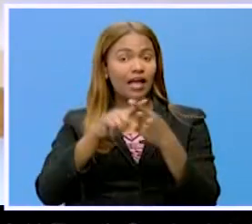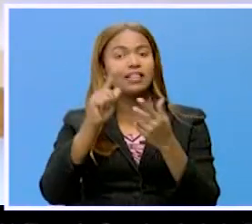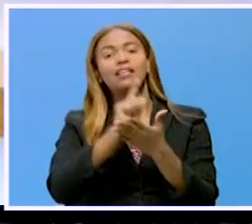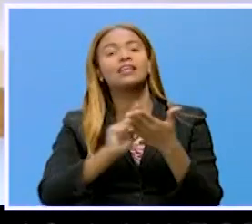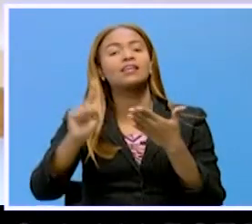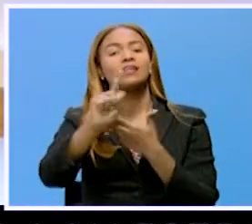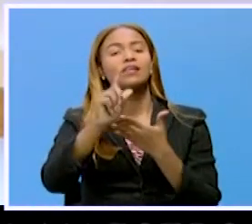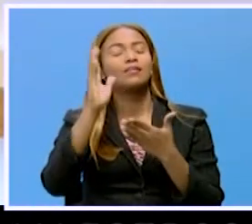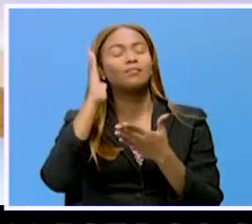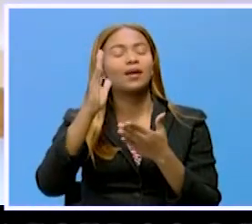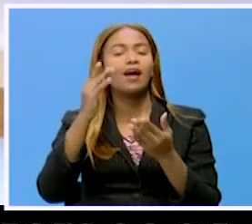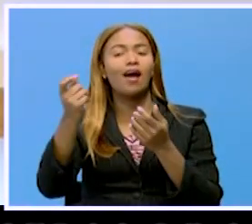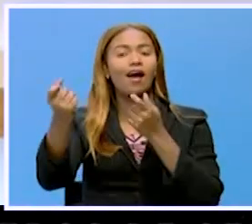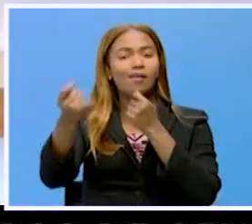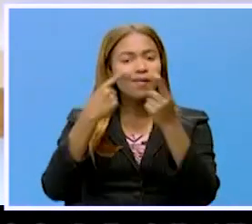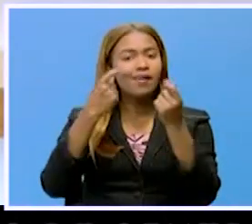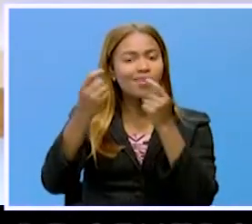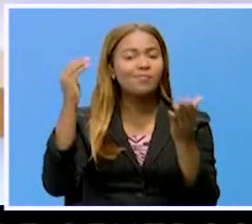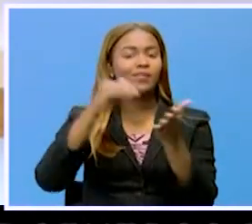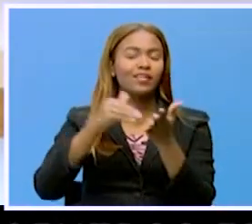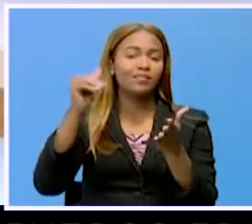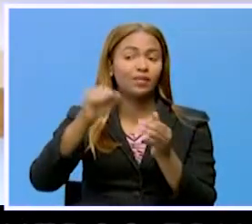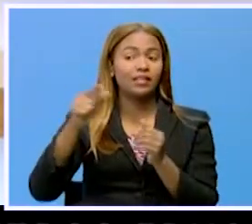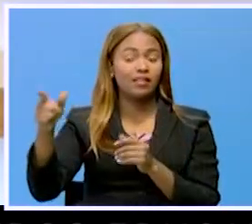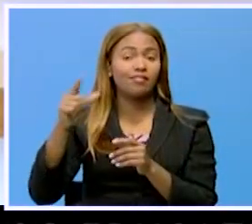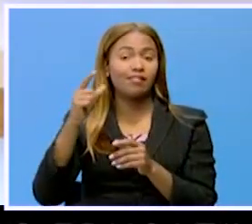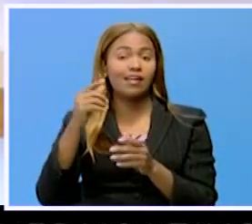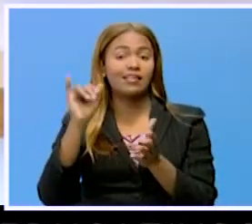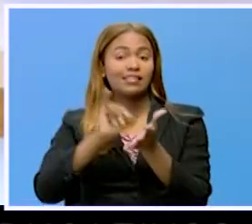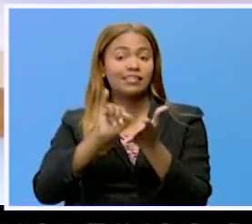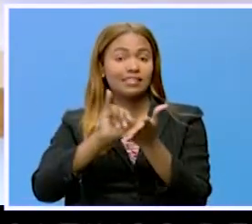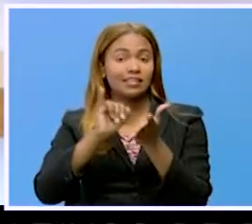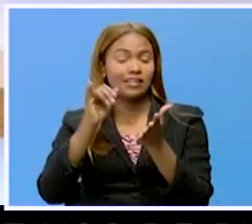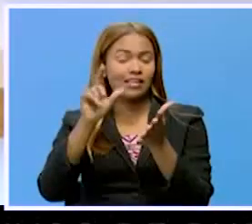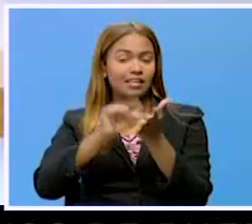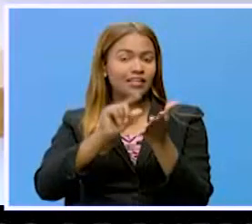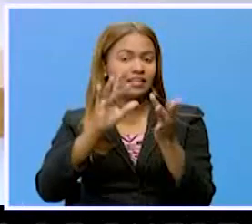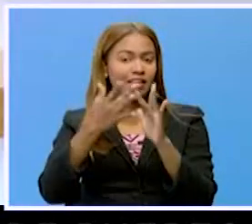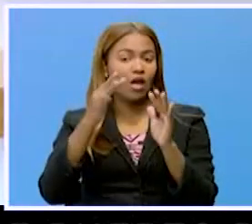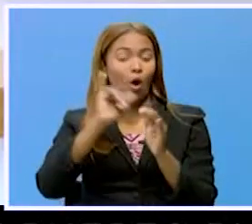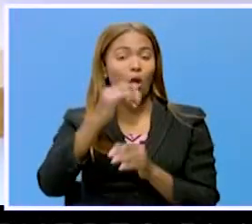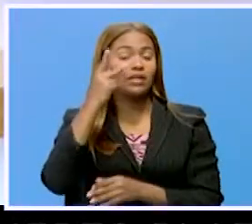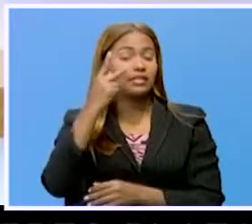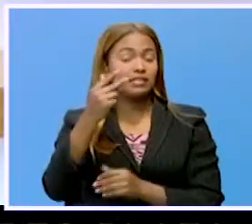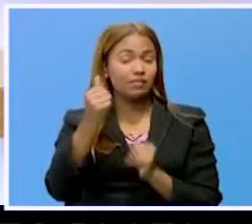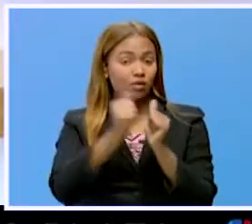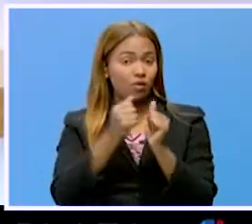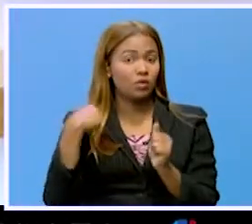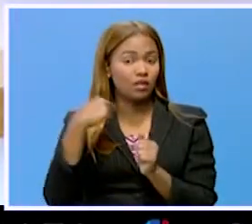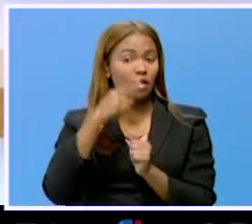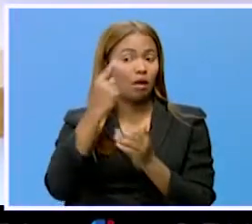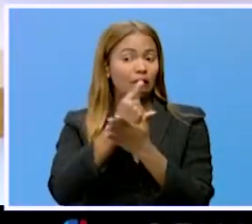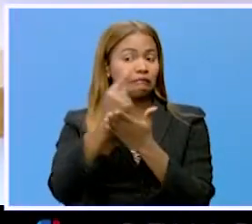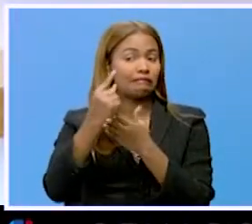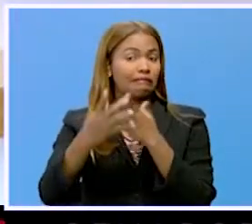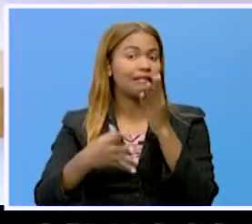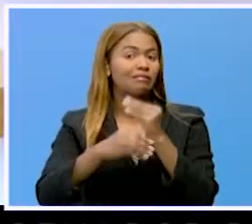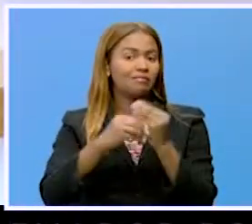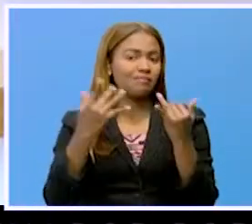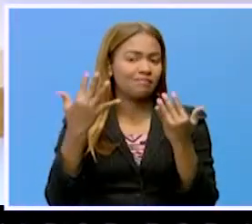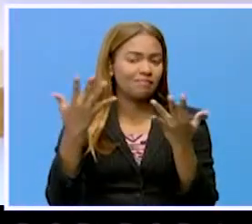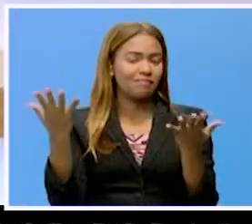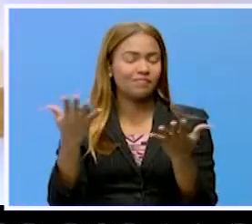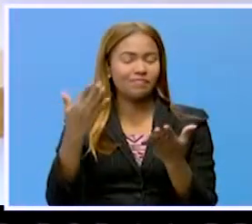semana, a contestar sus preguntas a través de sus redes. Y si quiere hacerlo de manera personal con nosotros, pues se aguanta una semanita más. El próximo